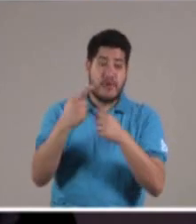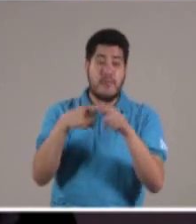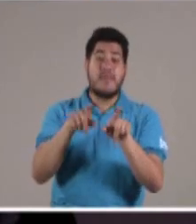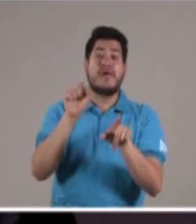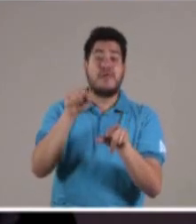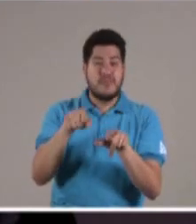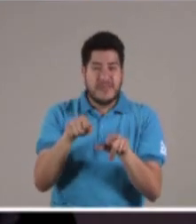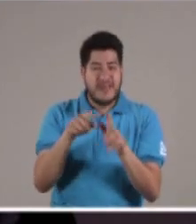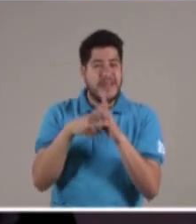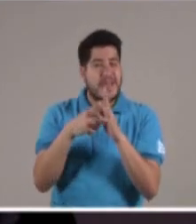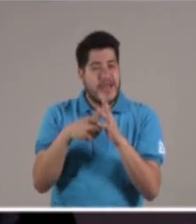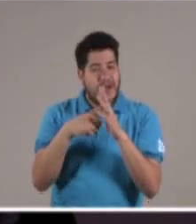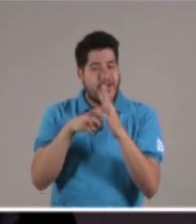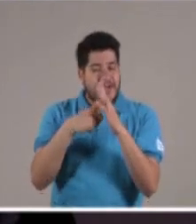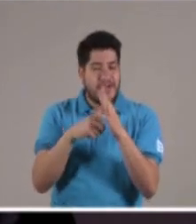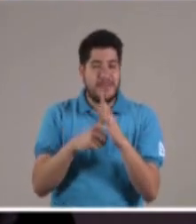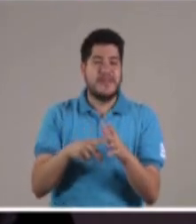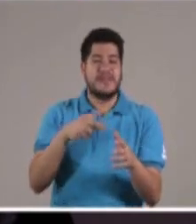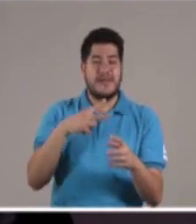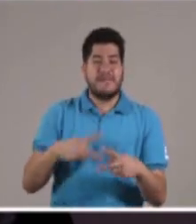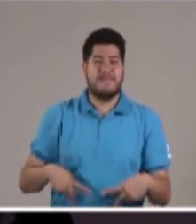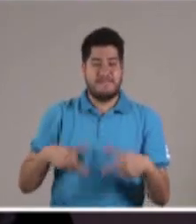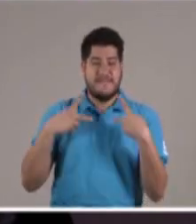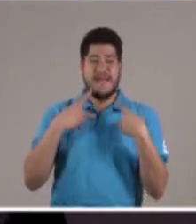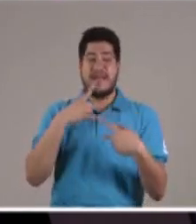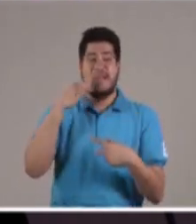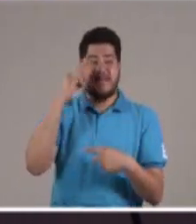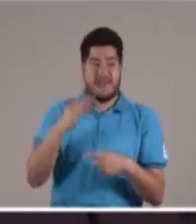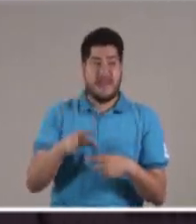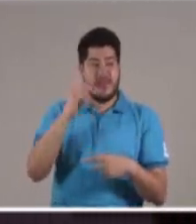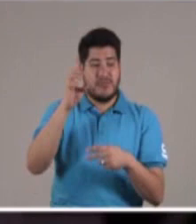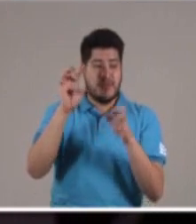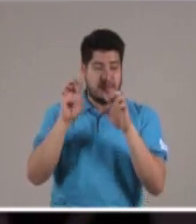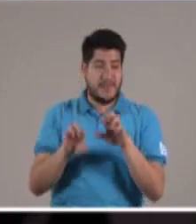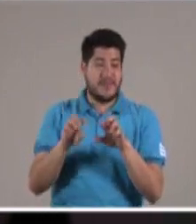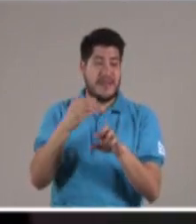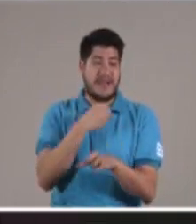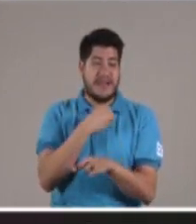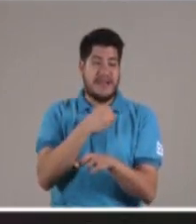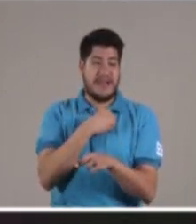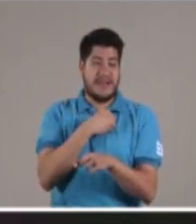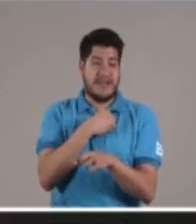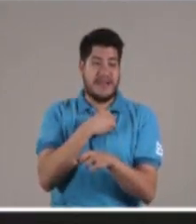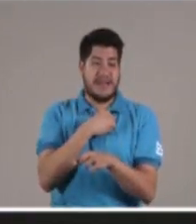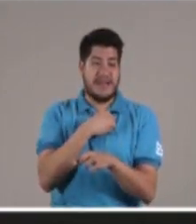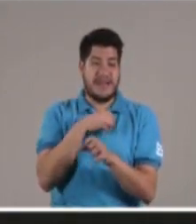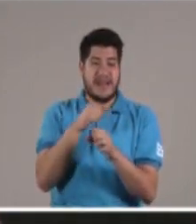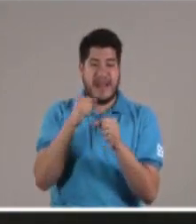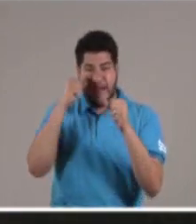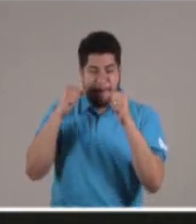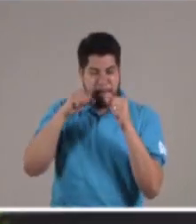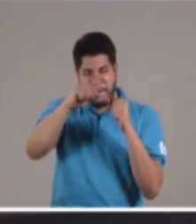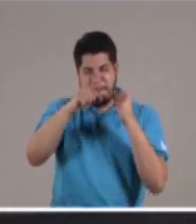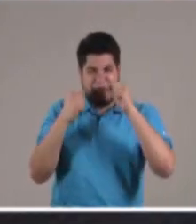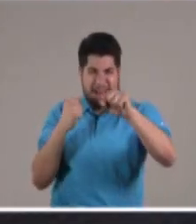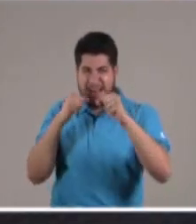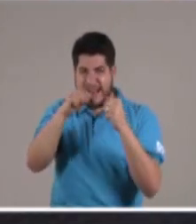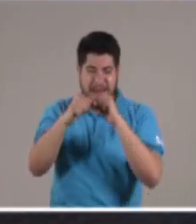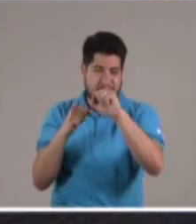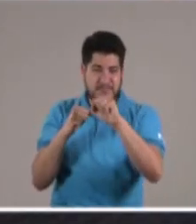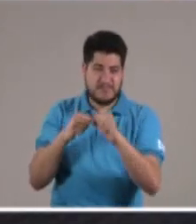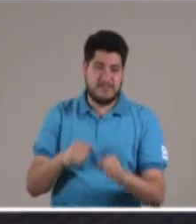de la vida real de alguien que lo que quería y llegar a mal matar gente en el ring pues